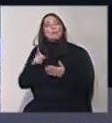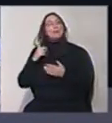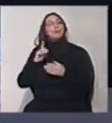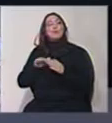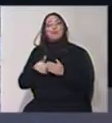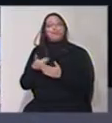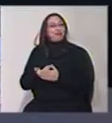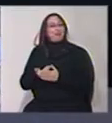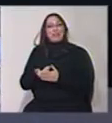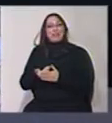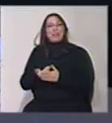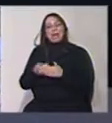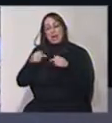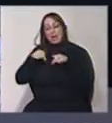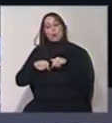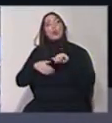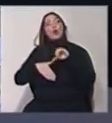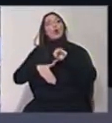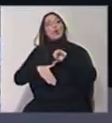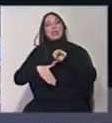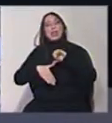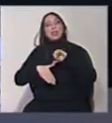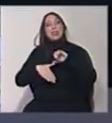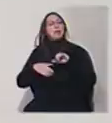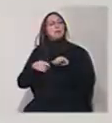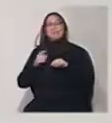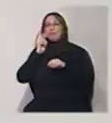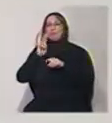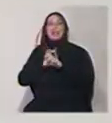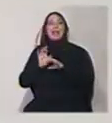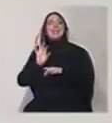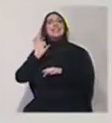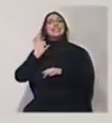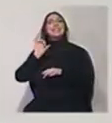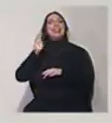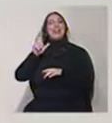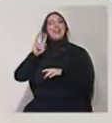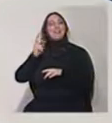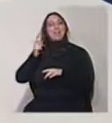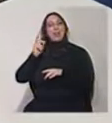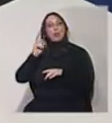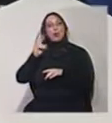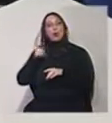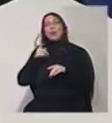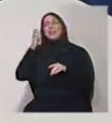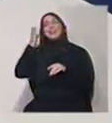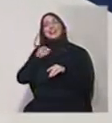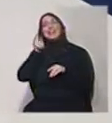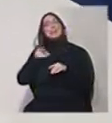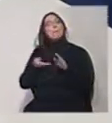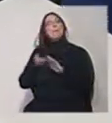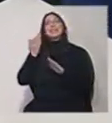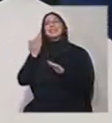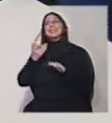fracasado en nuestro continente abiertamente, ¿no? El Salvador, que tiene una de las tasas más altas de